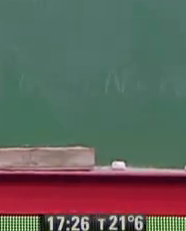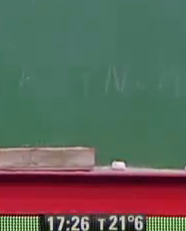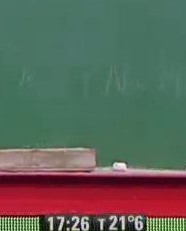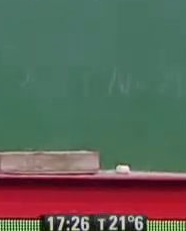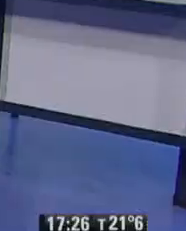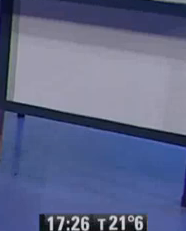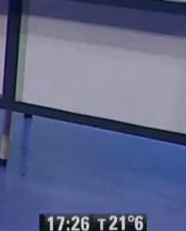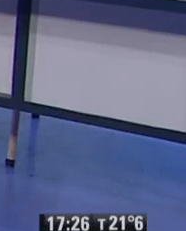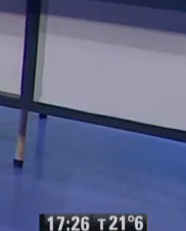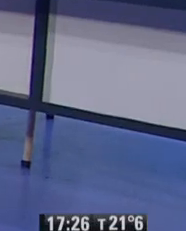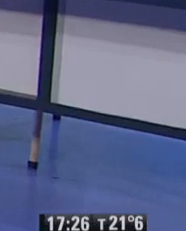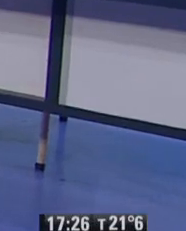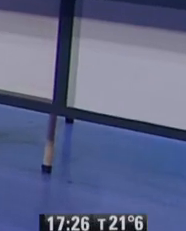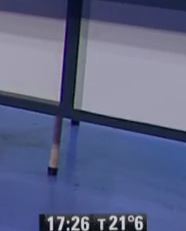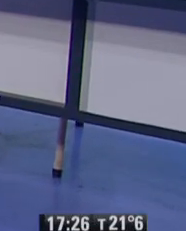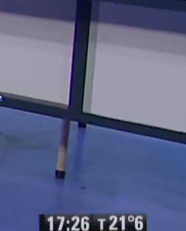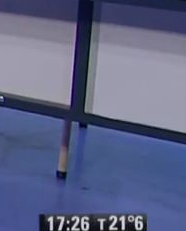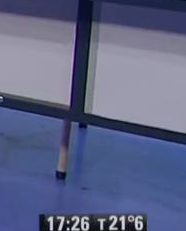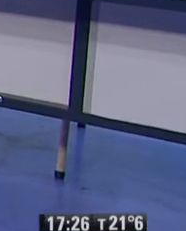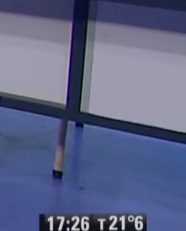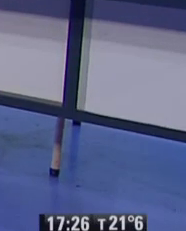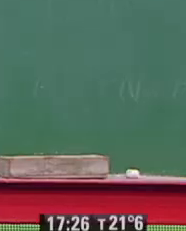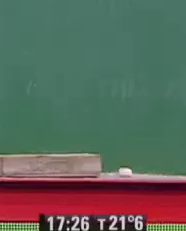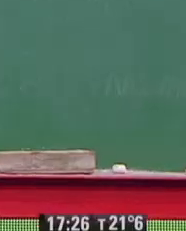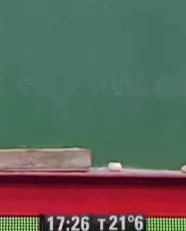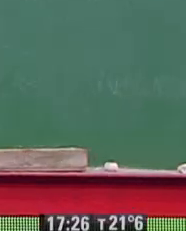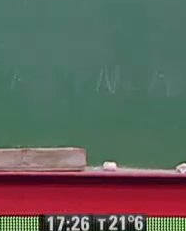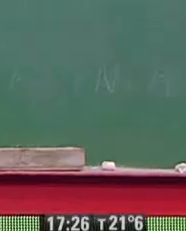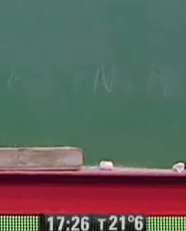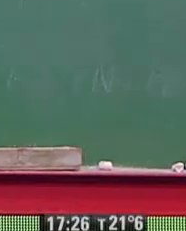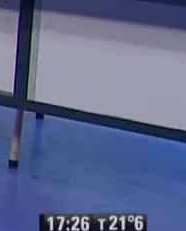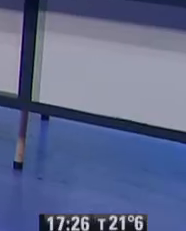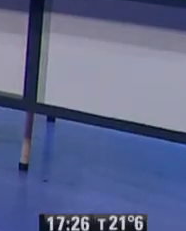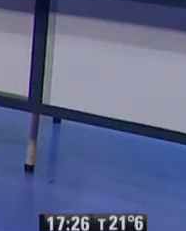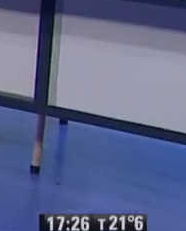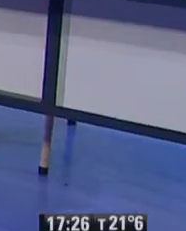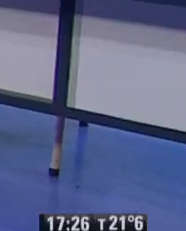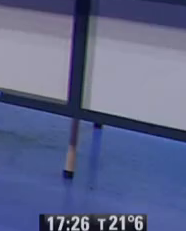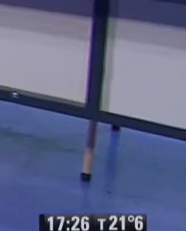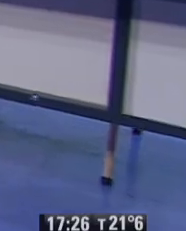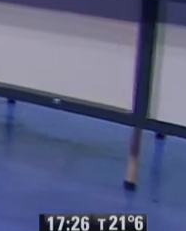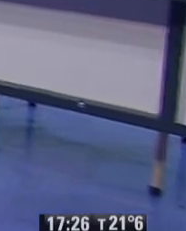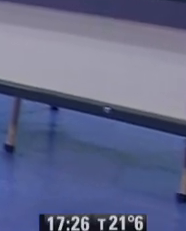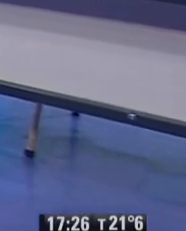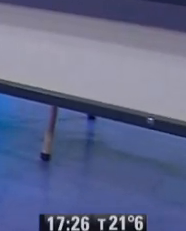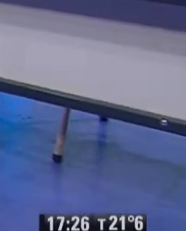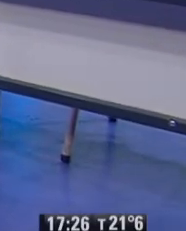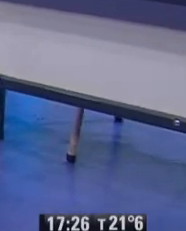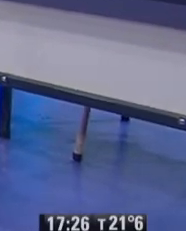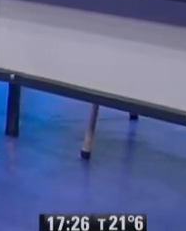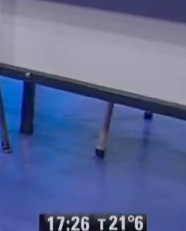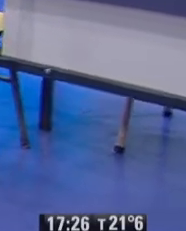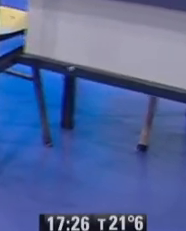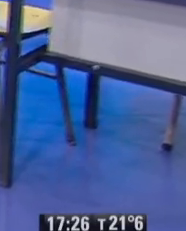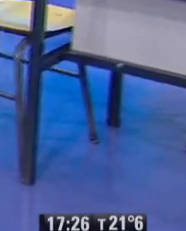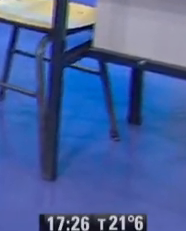cuento tenemos que ponernos en un lugar cómodo. Entonces, chicos, empiecen a buscar ese lugar lindo para escuchar este